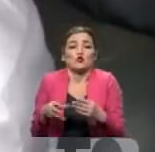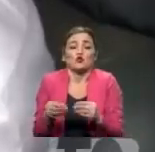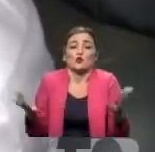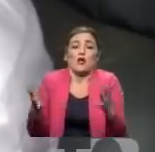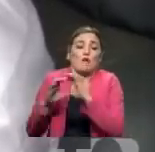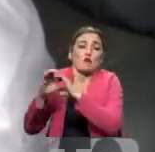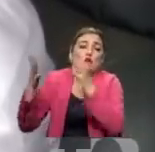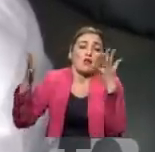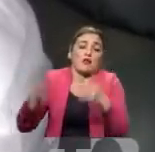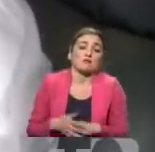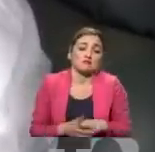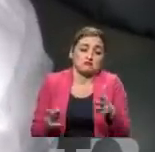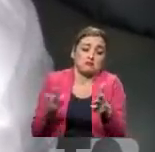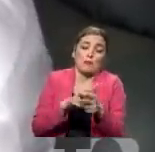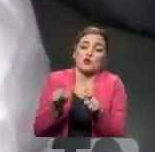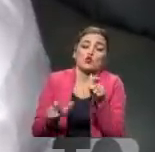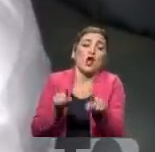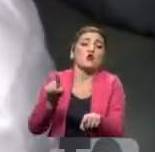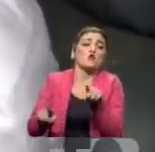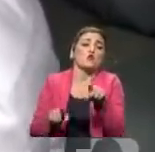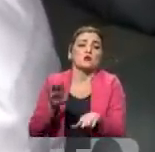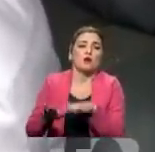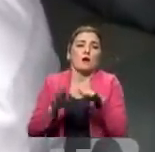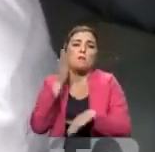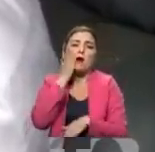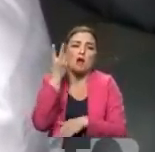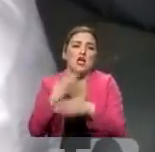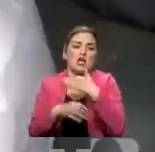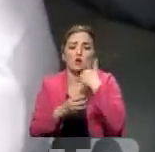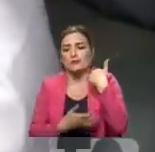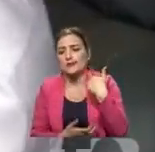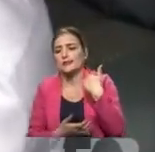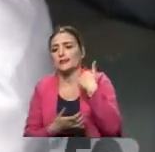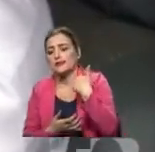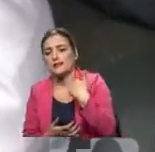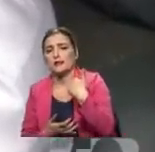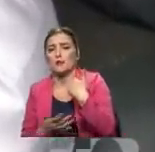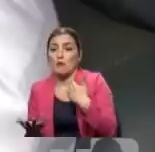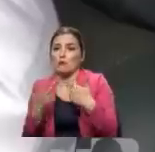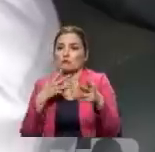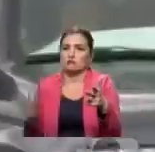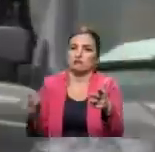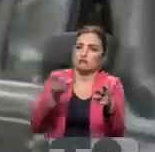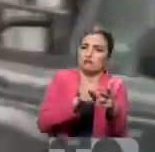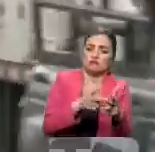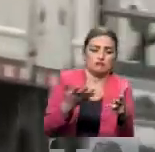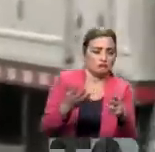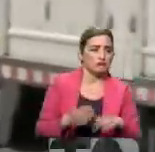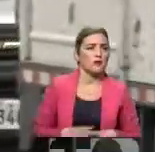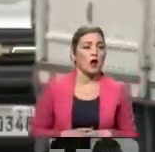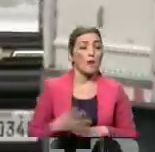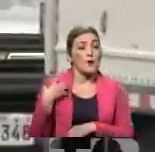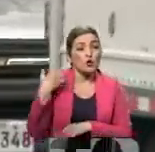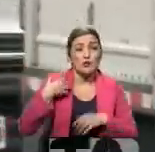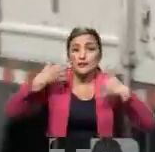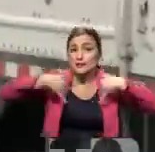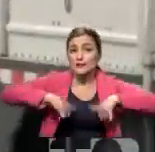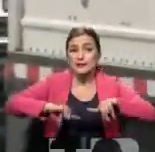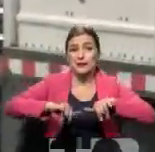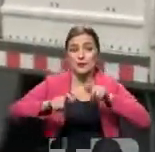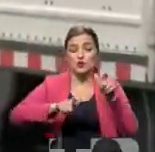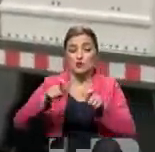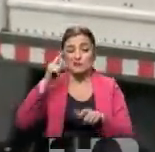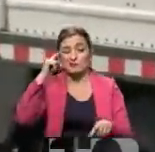ir para allá. Están caminando algunas madres con los niños. Estamos sirviendo el transporte. Pero las protestas e inconformidad